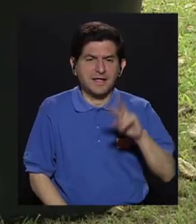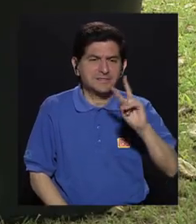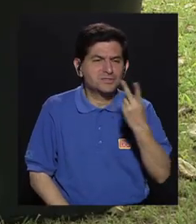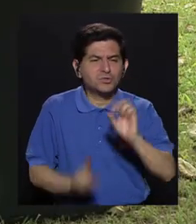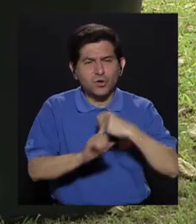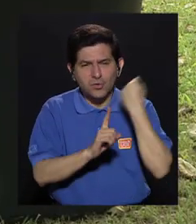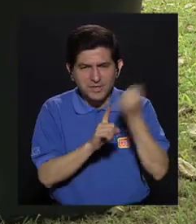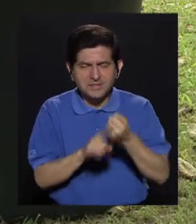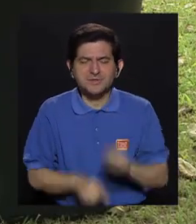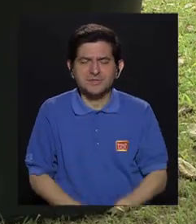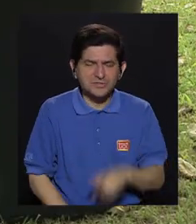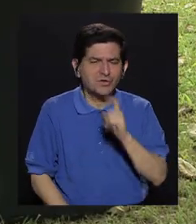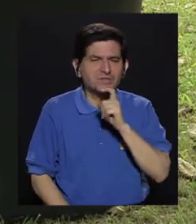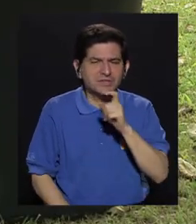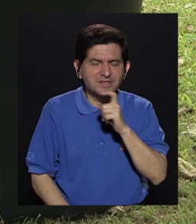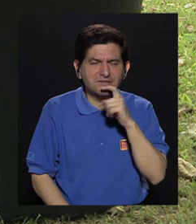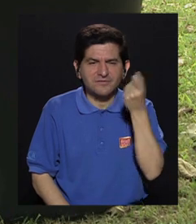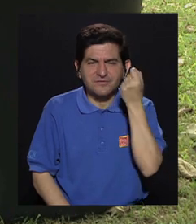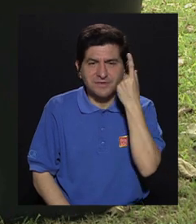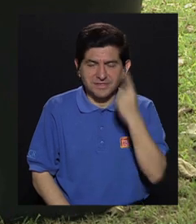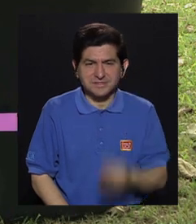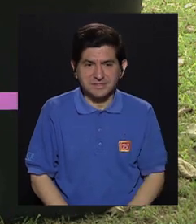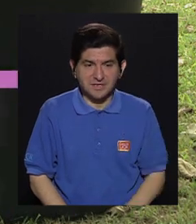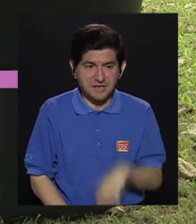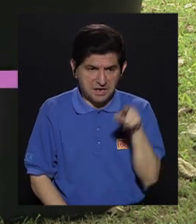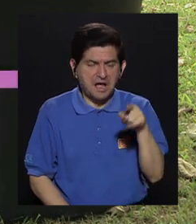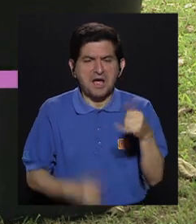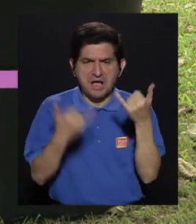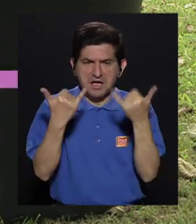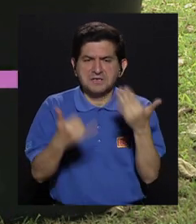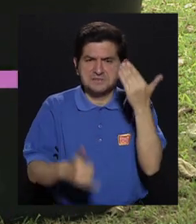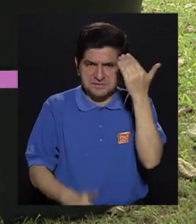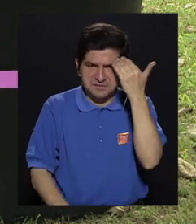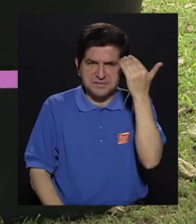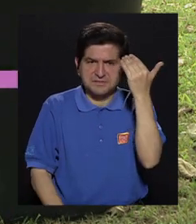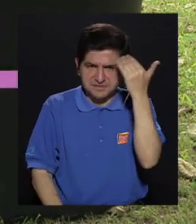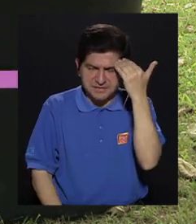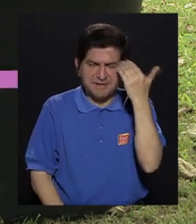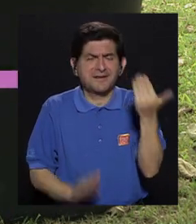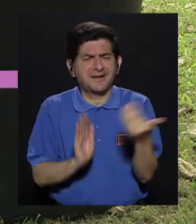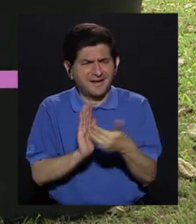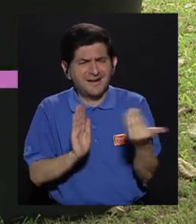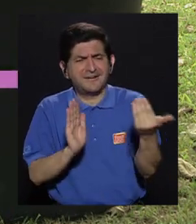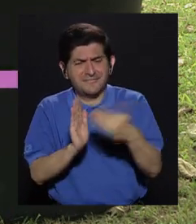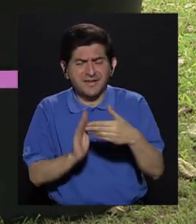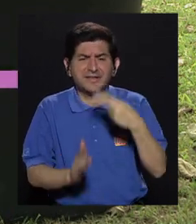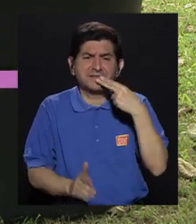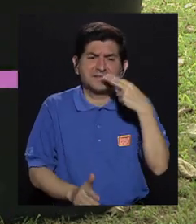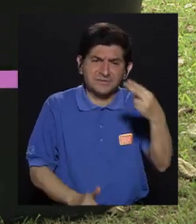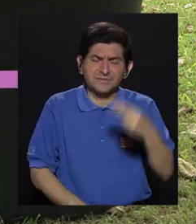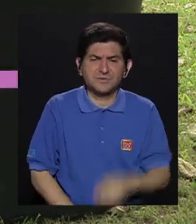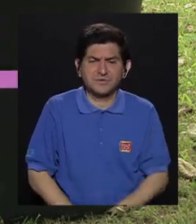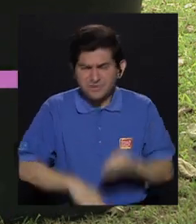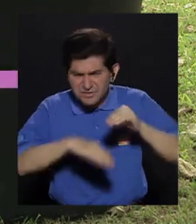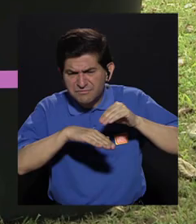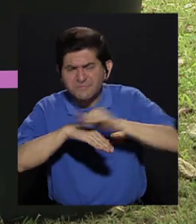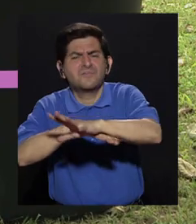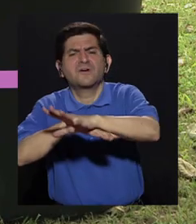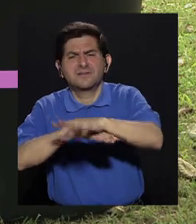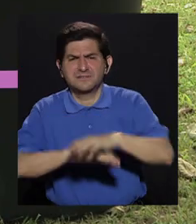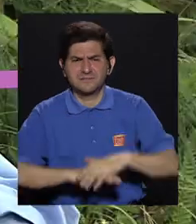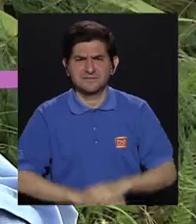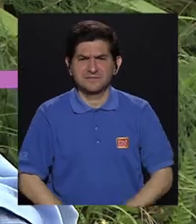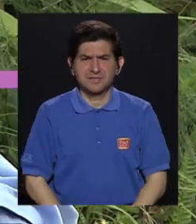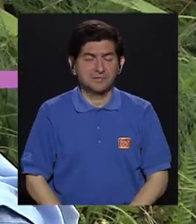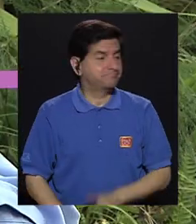aquí hay una dualidad que a veces es difícil de entender. Es ampliamente conocido el daño por fumar, las consecuencias por